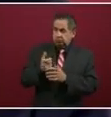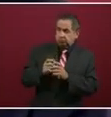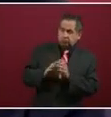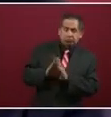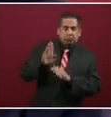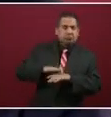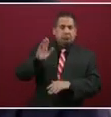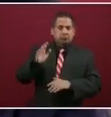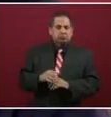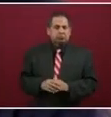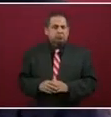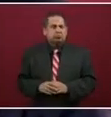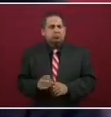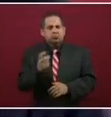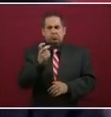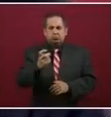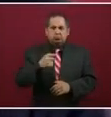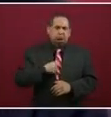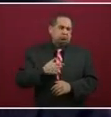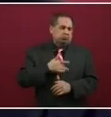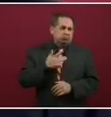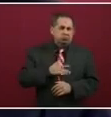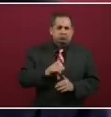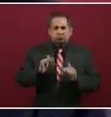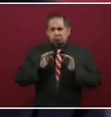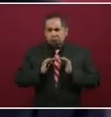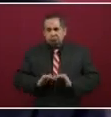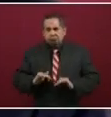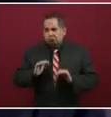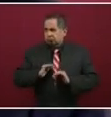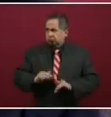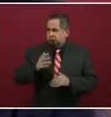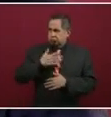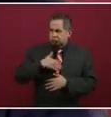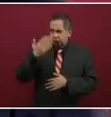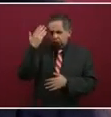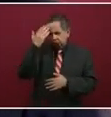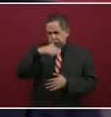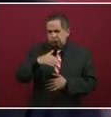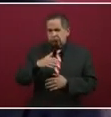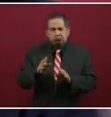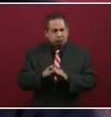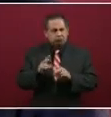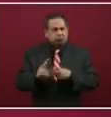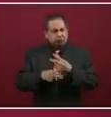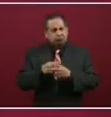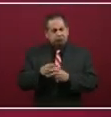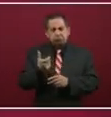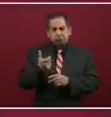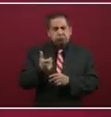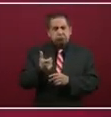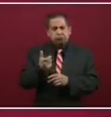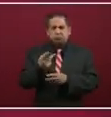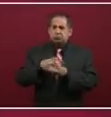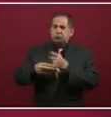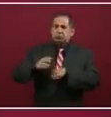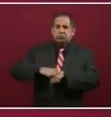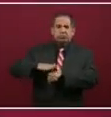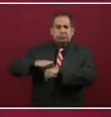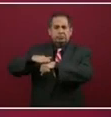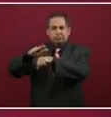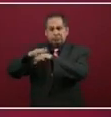estoy tranquilo, porque sé que va a crecer la economía.